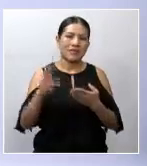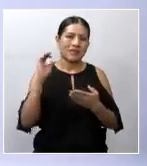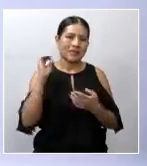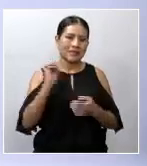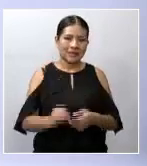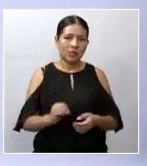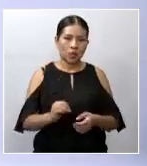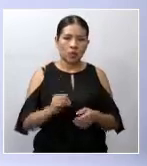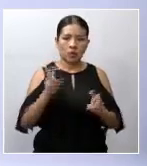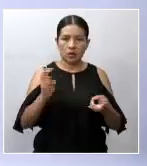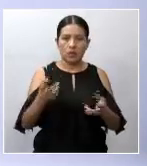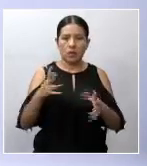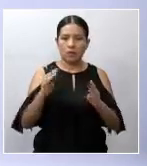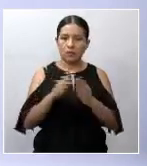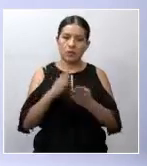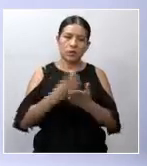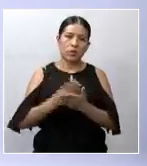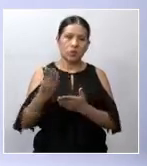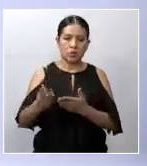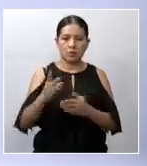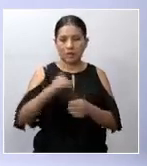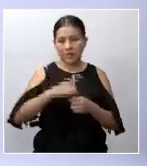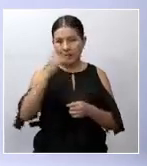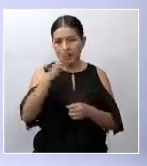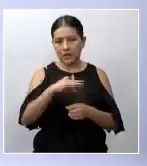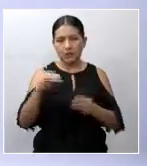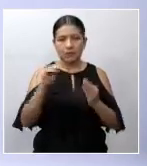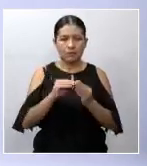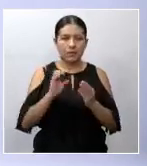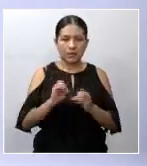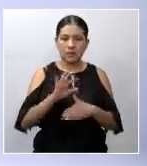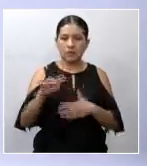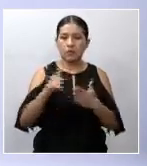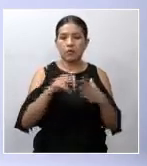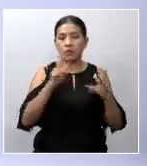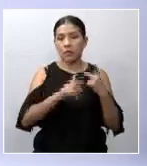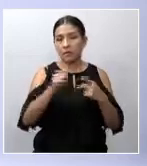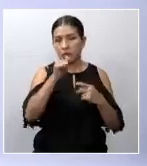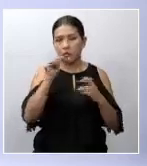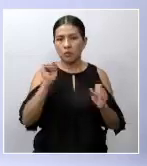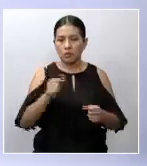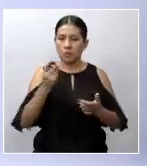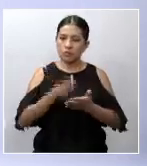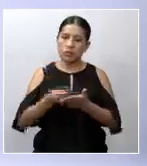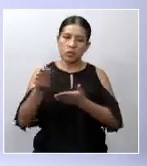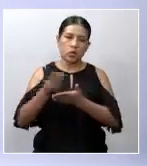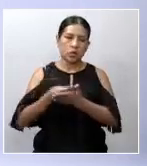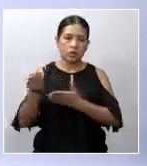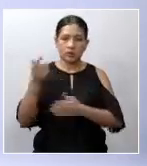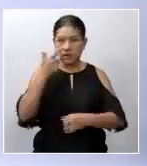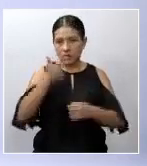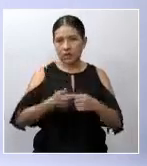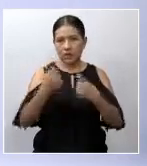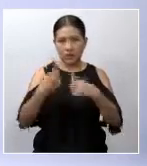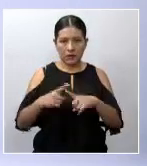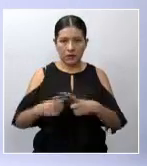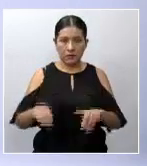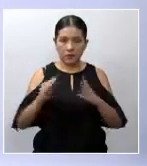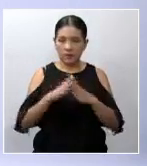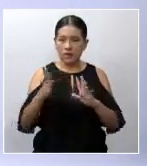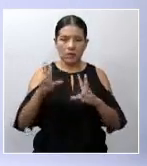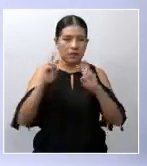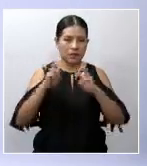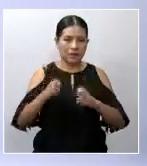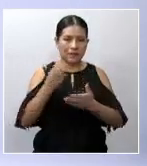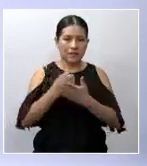De petróleo y diésel permitirá a los privados importar hidrocarburos. Sobre este tema hablaron diferentes analistas